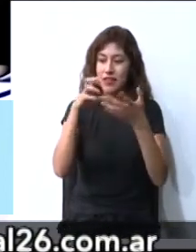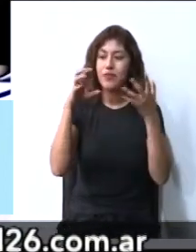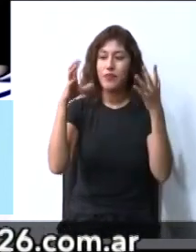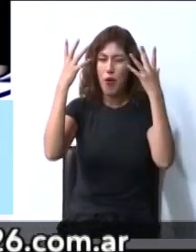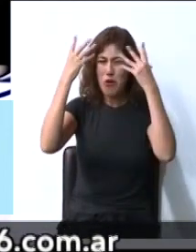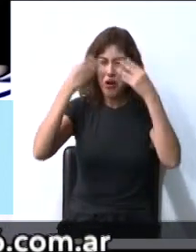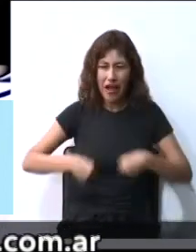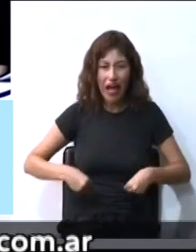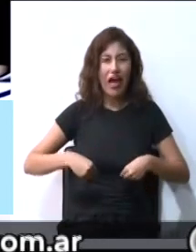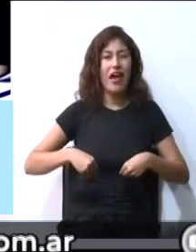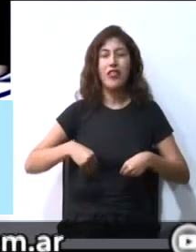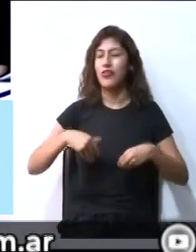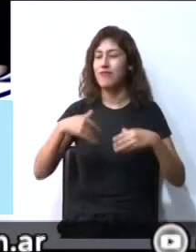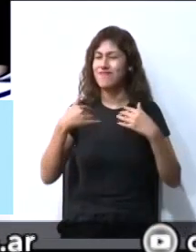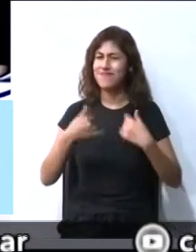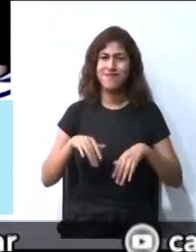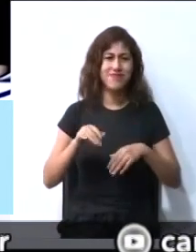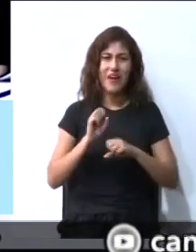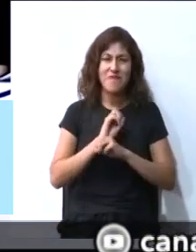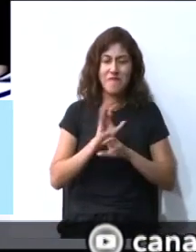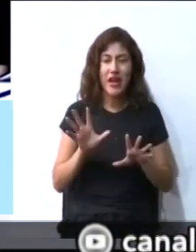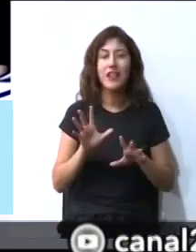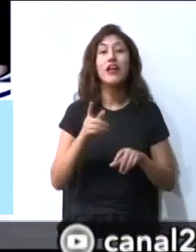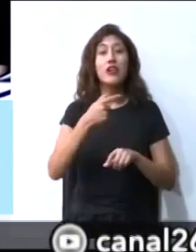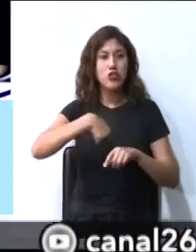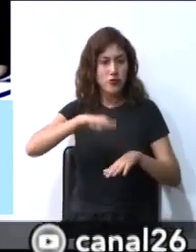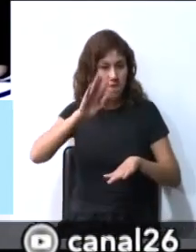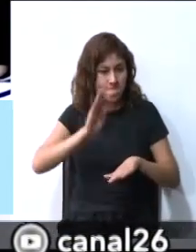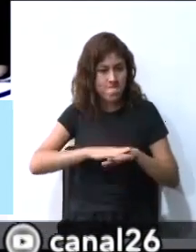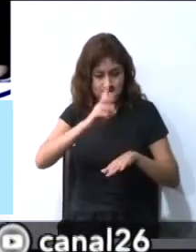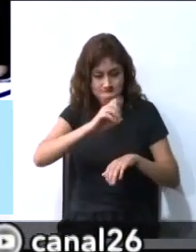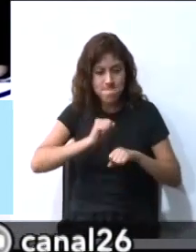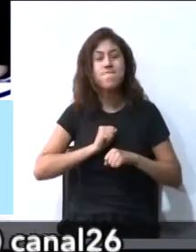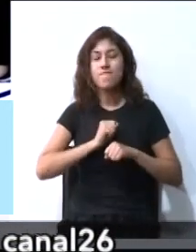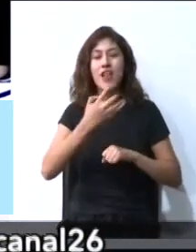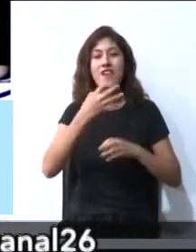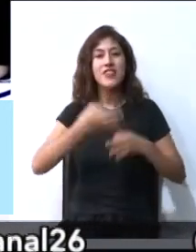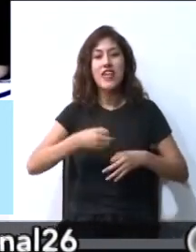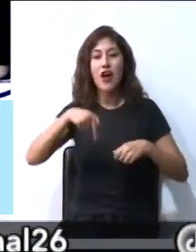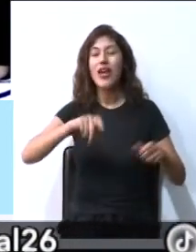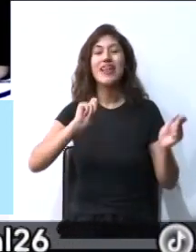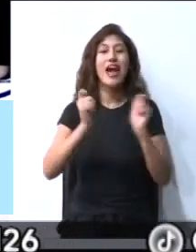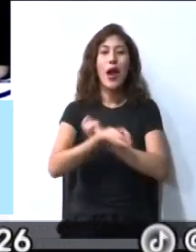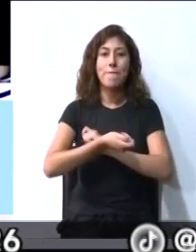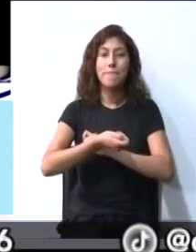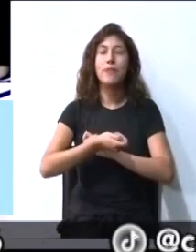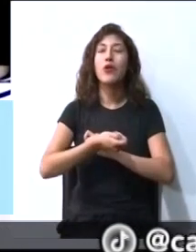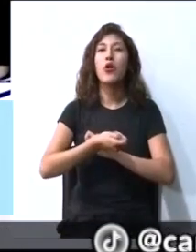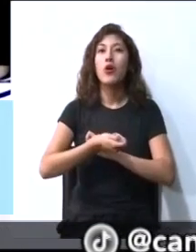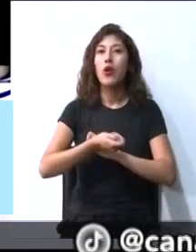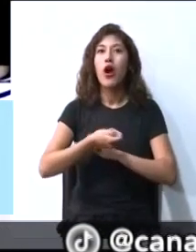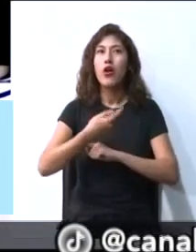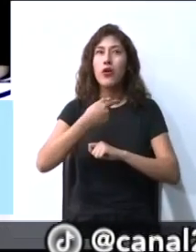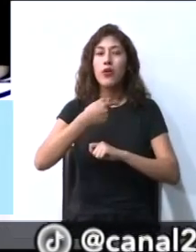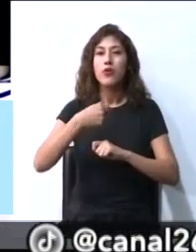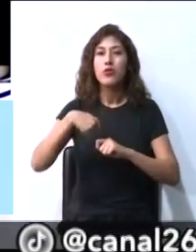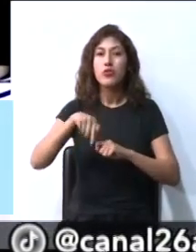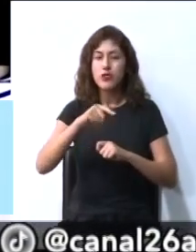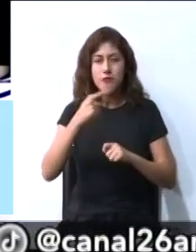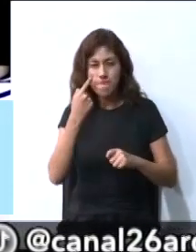No había otro camino. Nos hicimos cargo y dijimos la verdad. Y eso hicimos. Dijimos claramente cuál era el